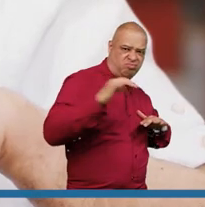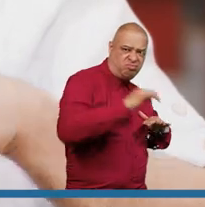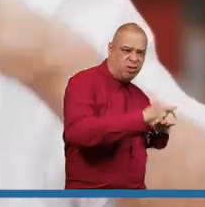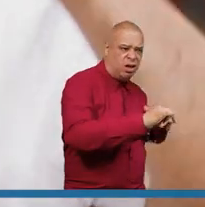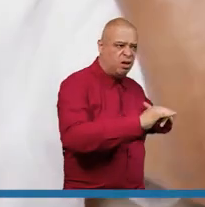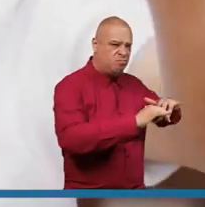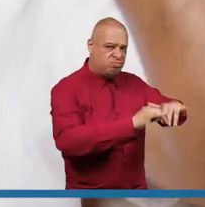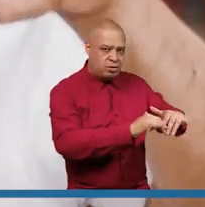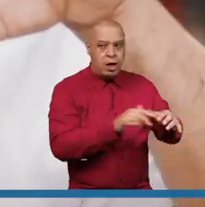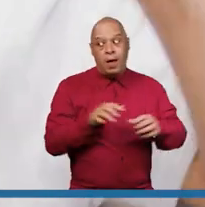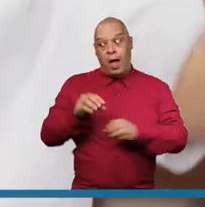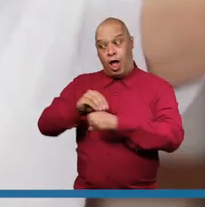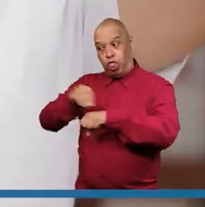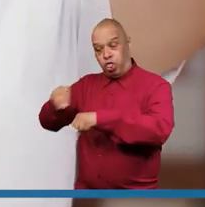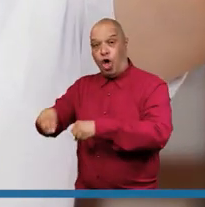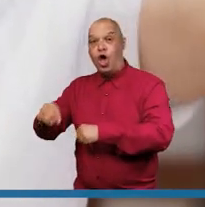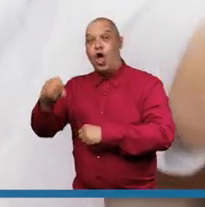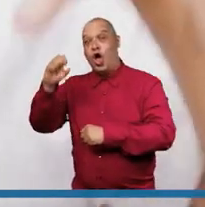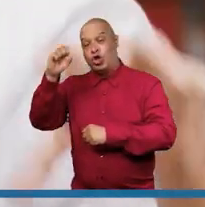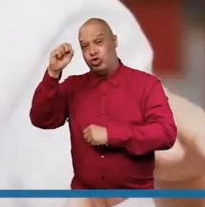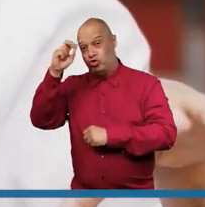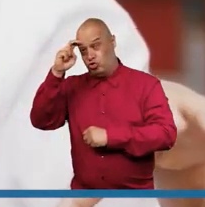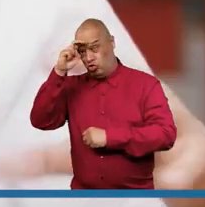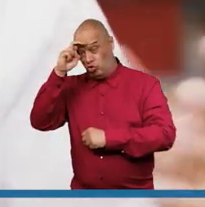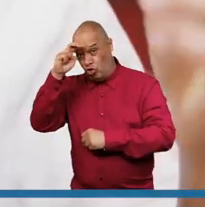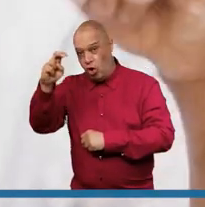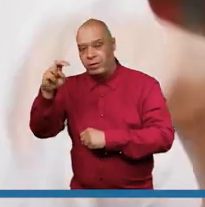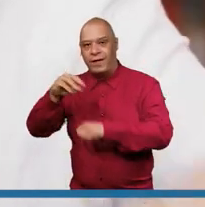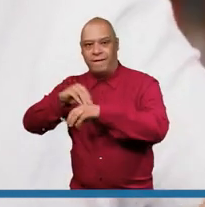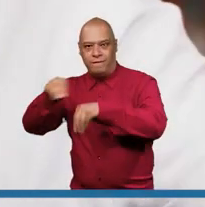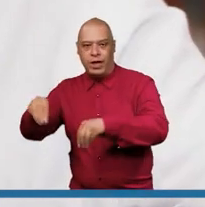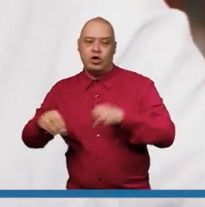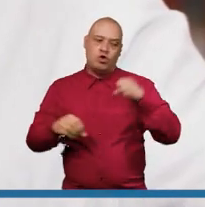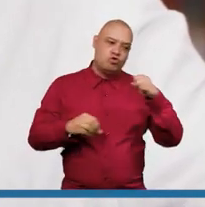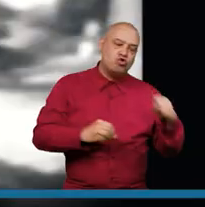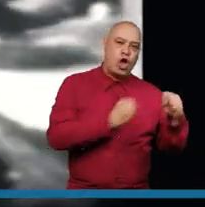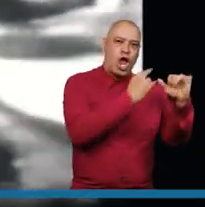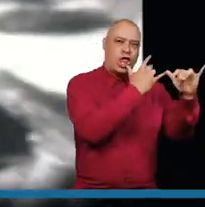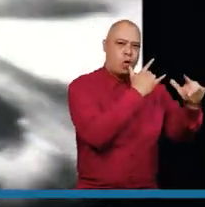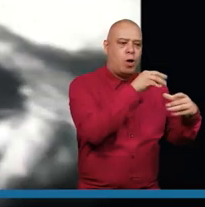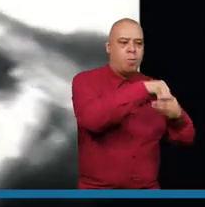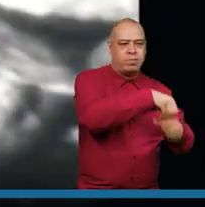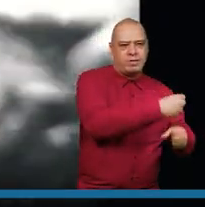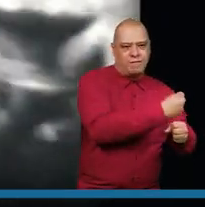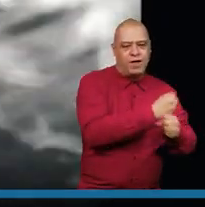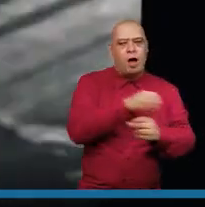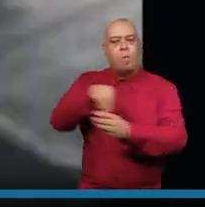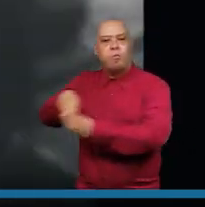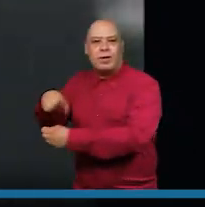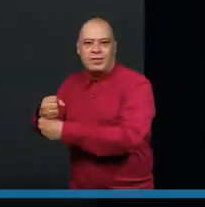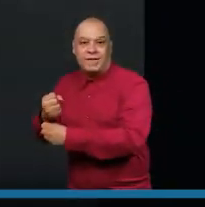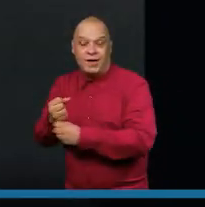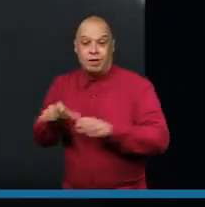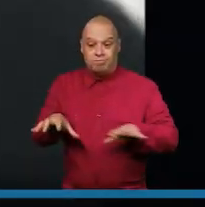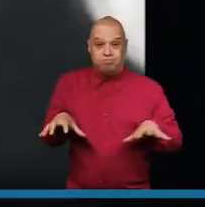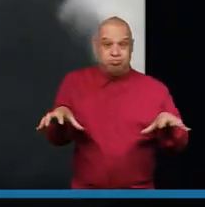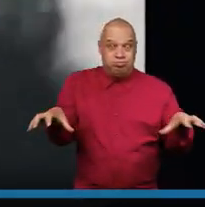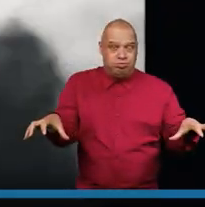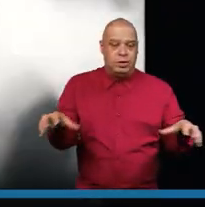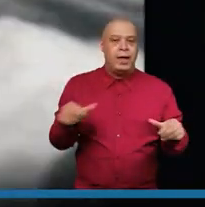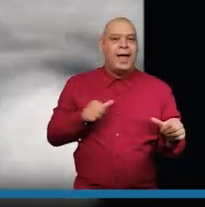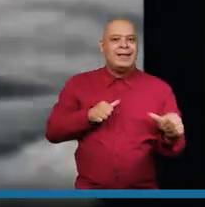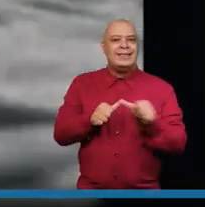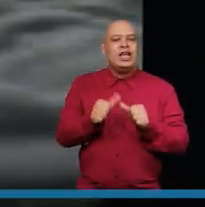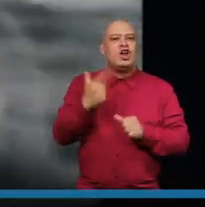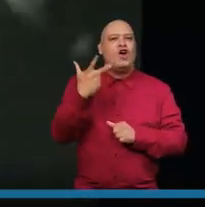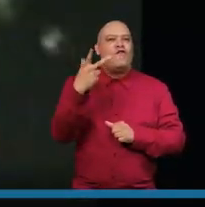migrante hacia esos pueblos en el norte y en el sur para trabajar en esas fábricas. Incluso también hay que decir que a